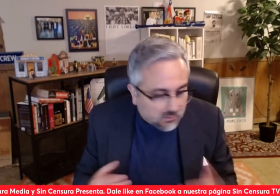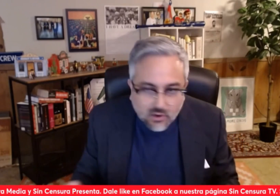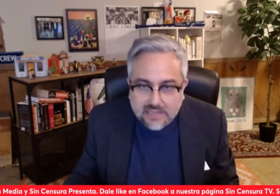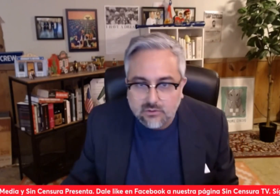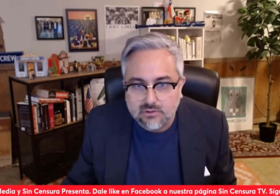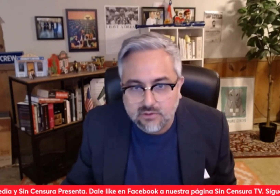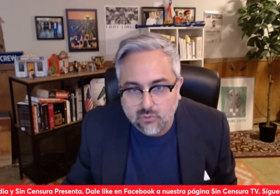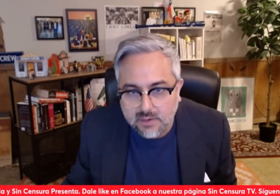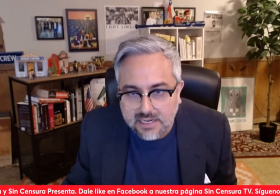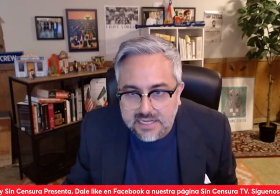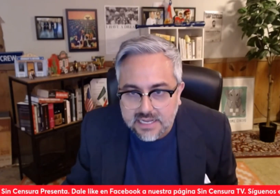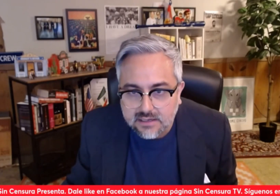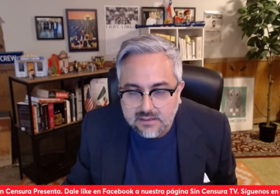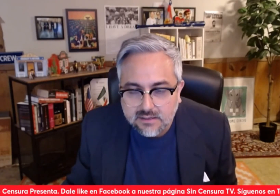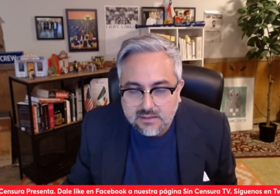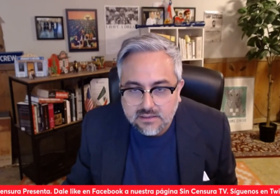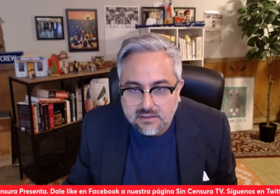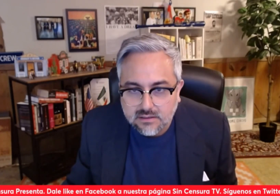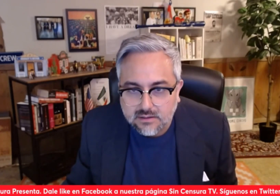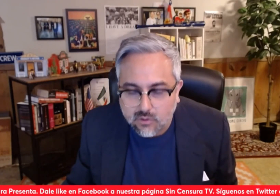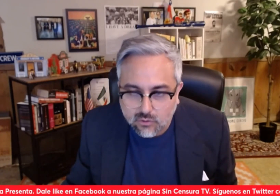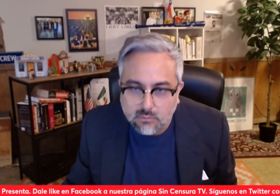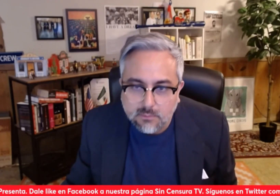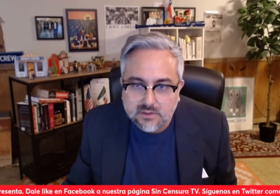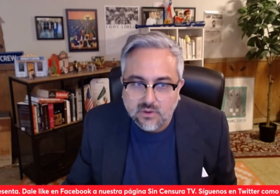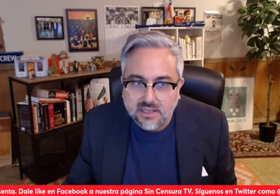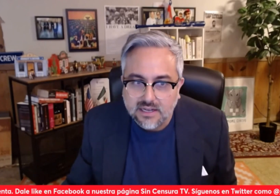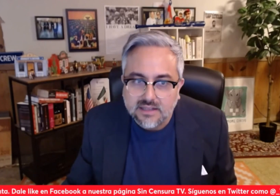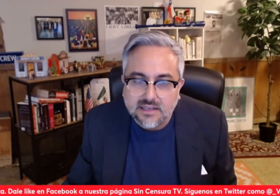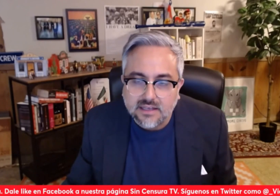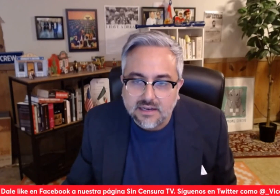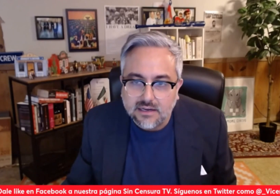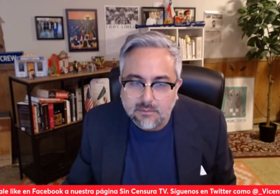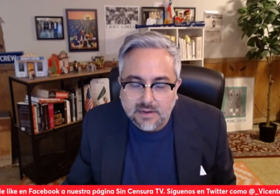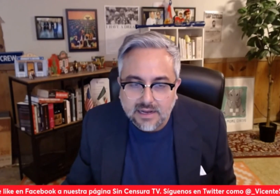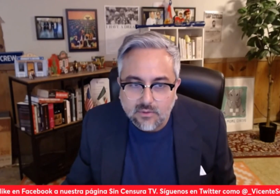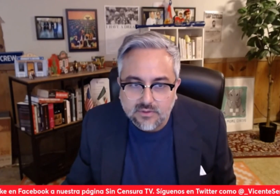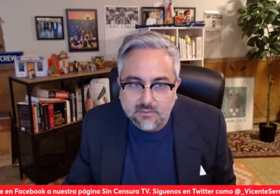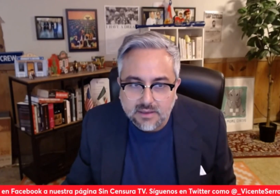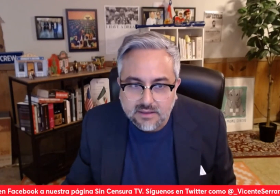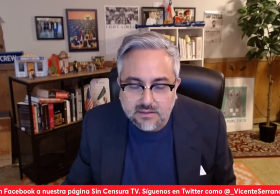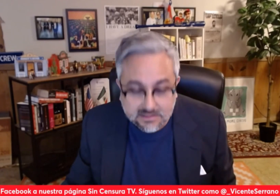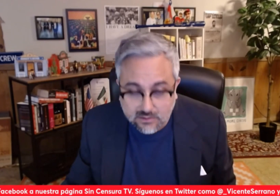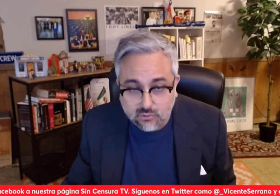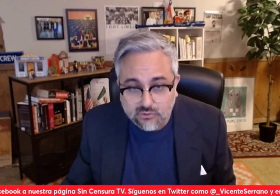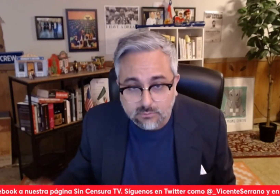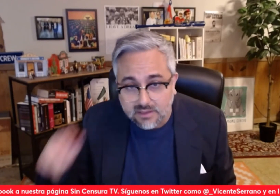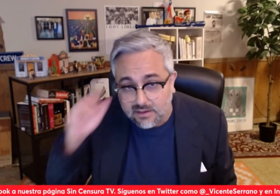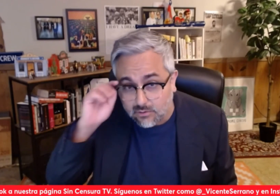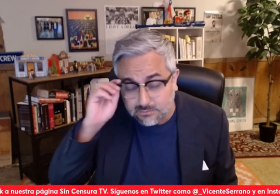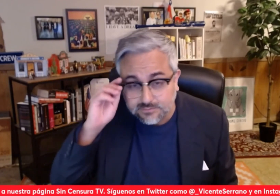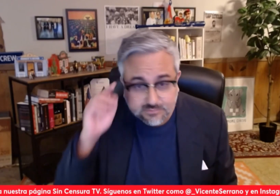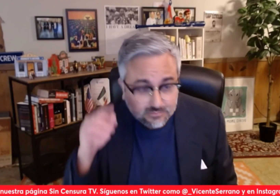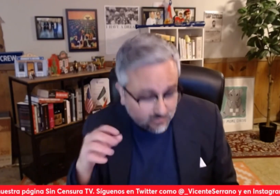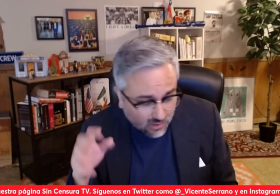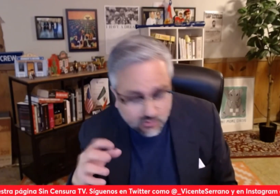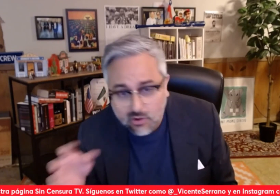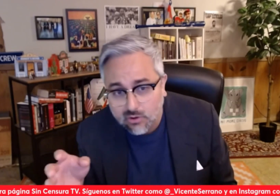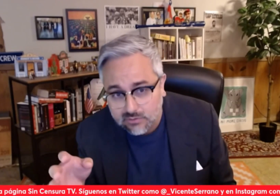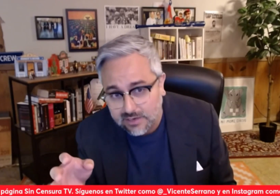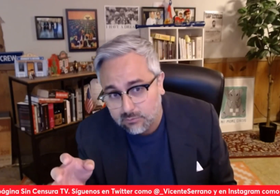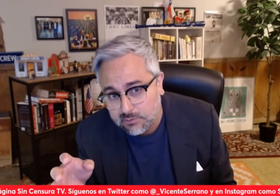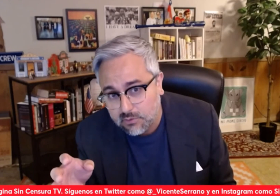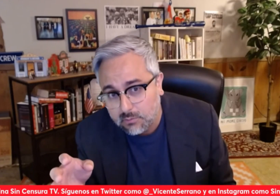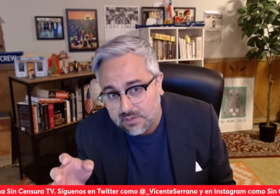México violando nuestra soberanía. Recordó el momento aquel en el que el embajador de Estados Unidos en México